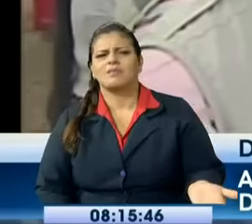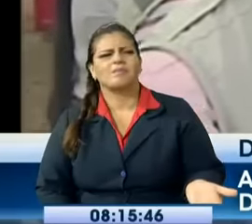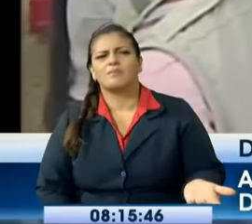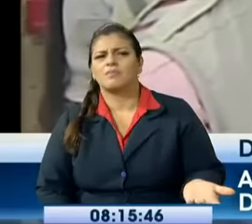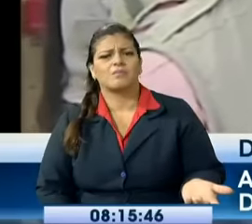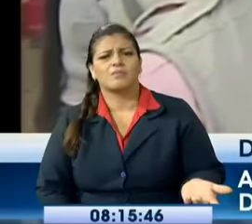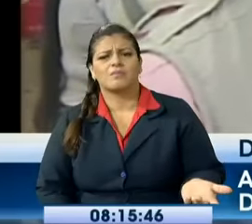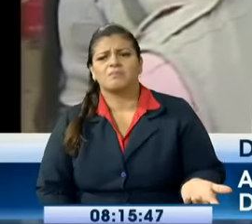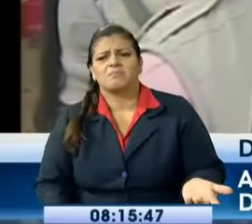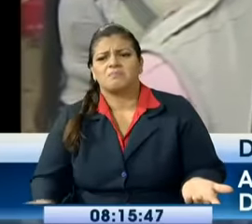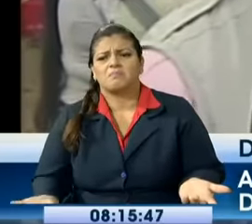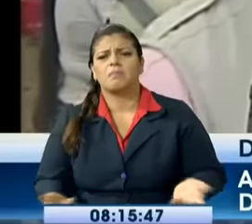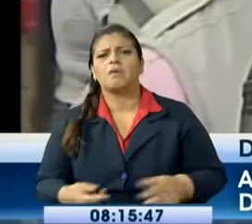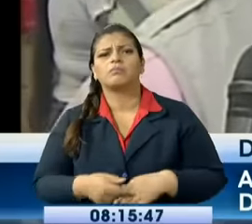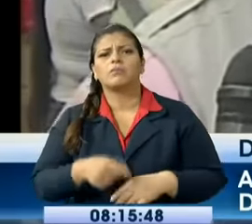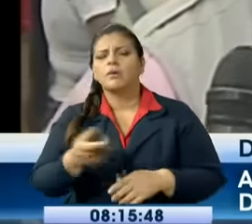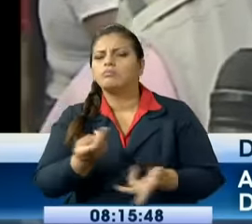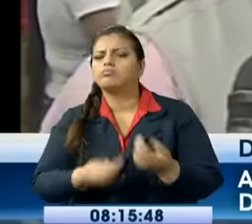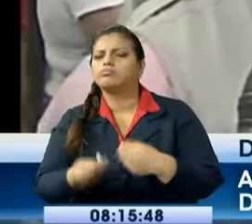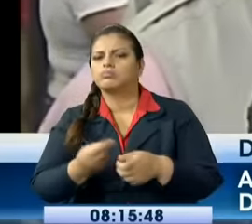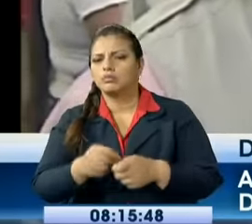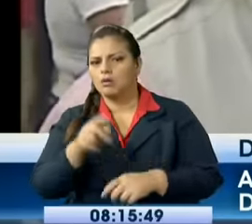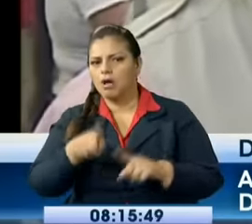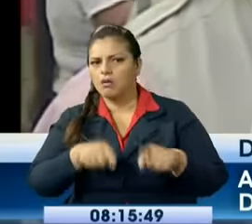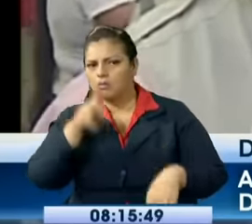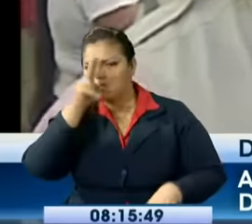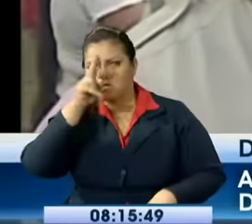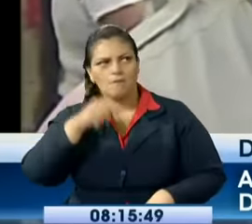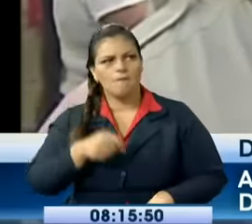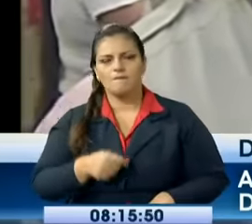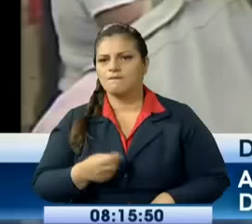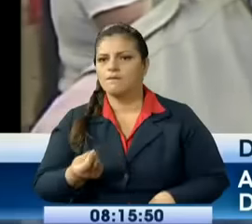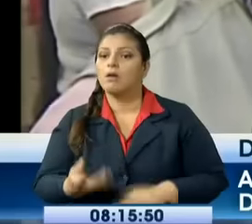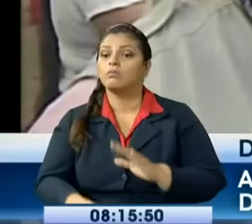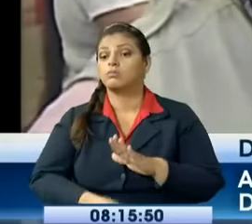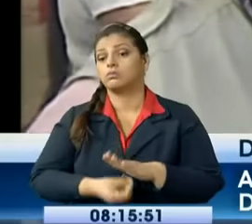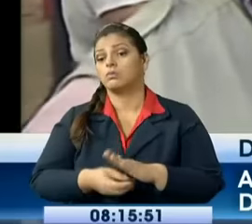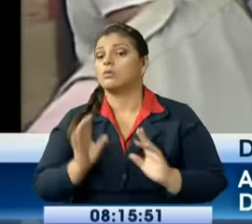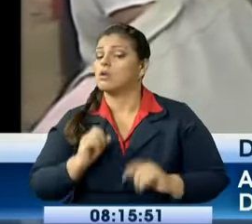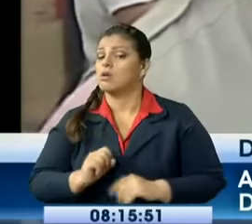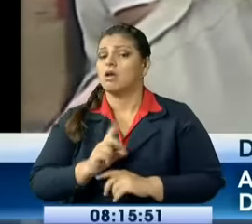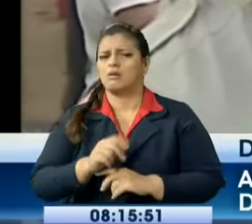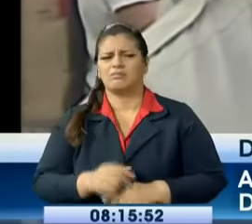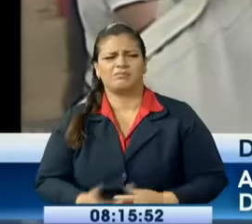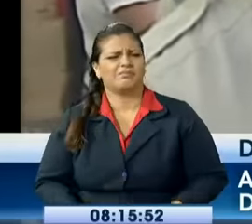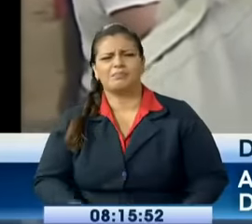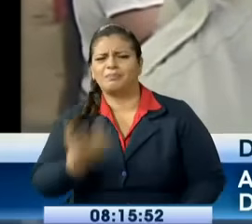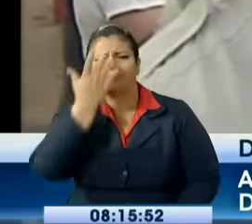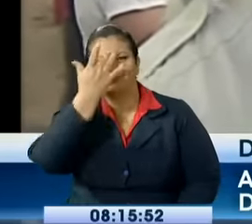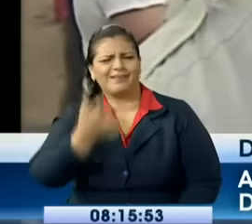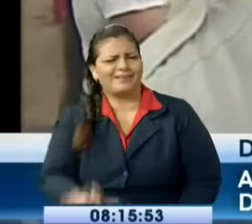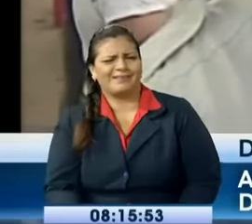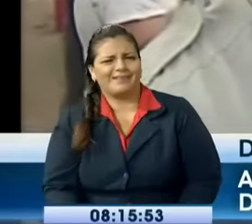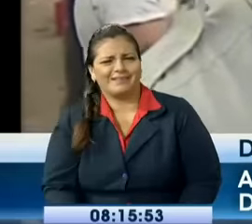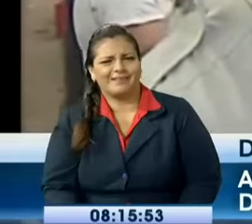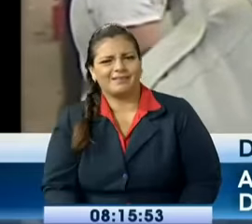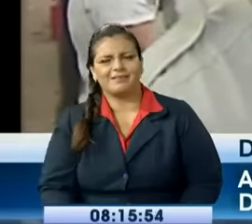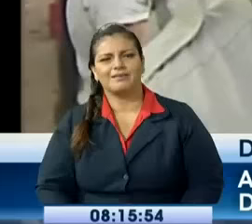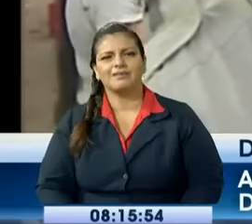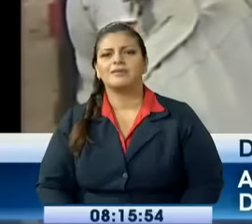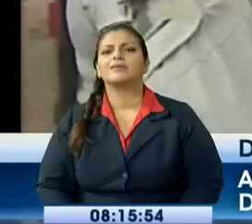para que suban los precios en este momento que vive el país. Por supuesto, como usted bien lo dice, no hay motivo porque